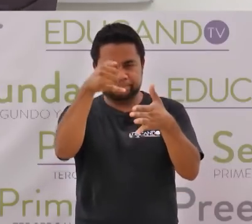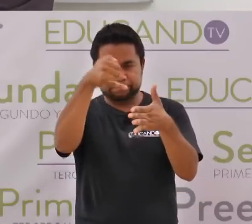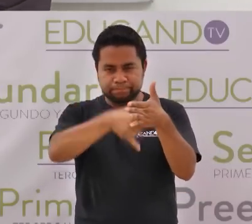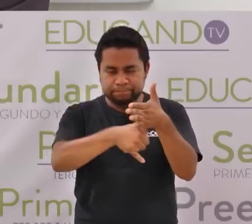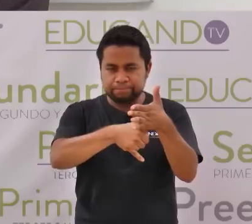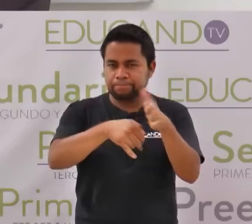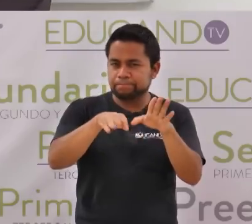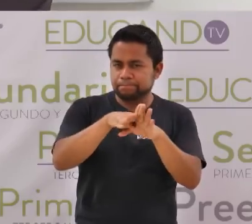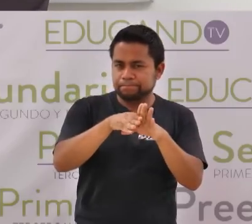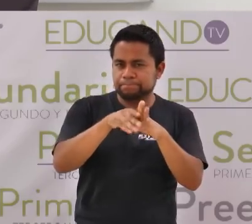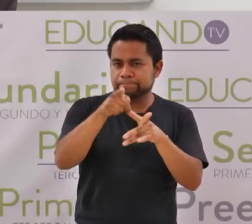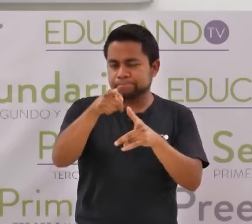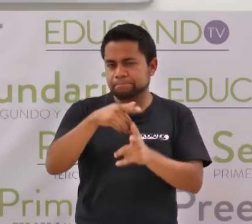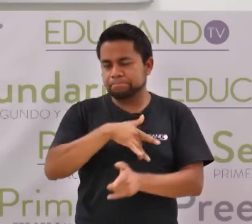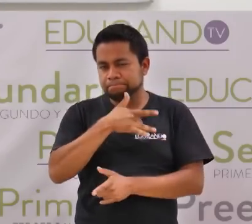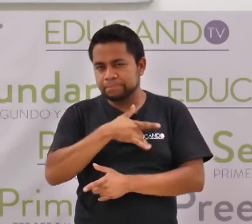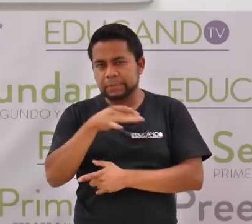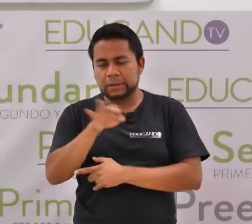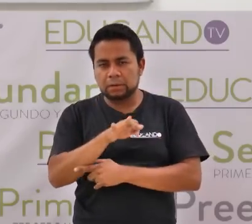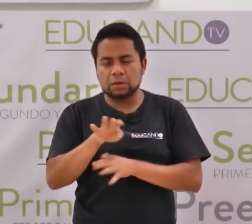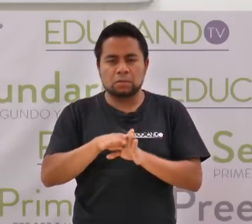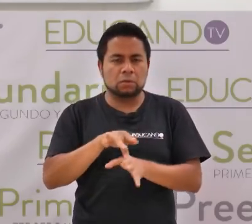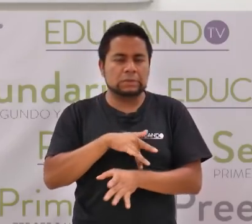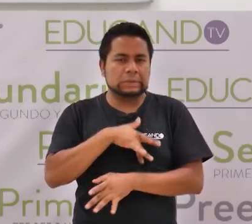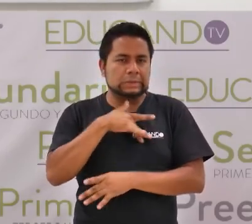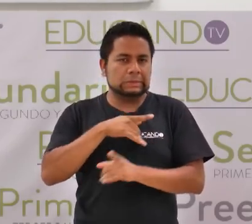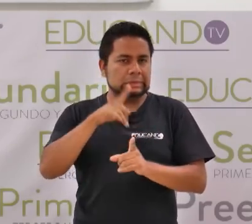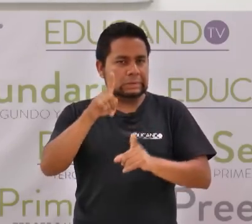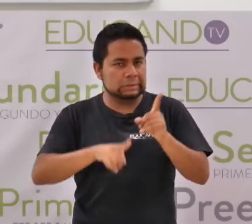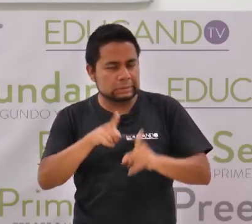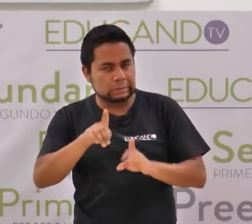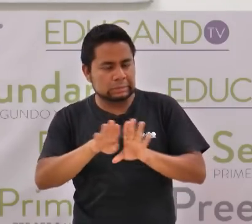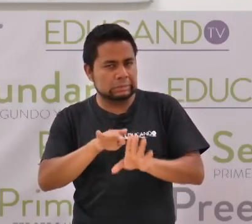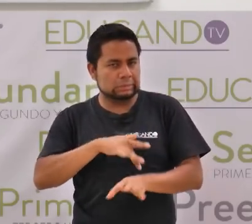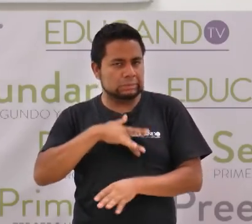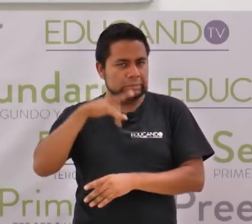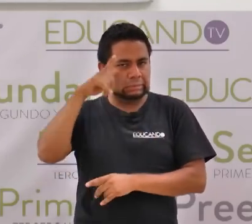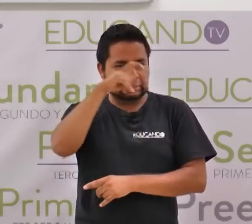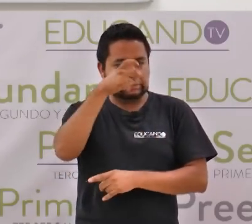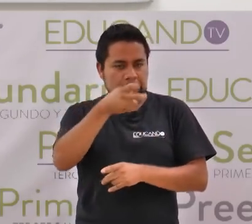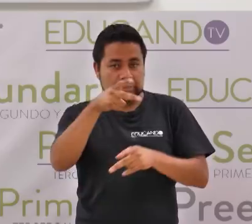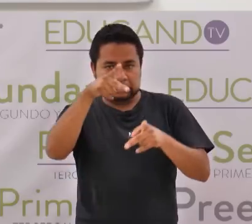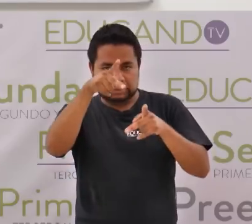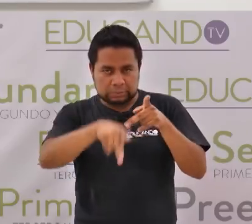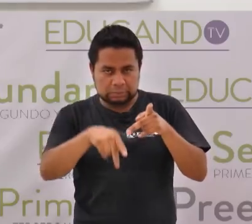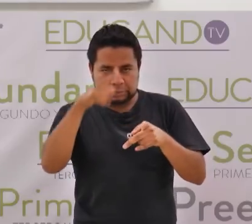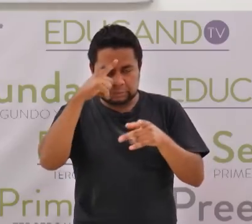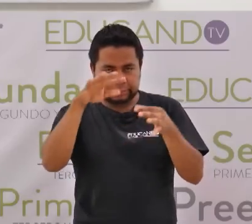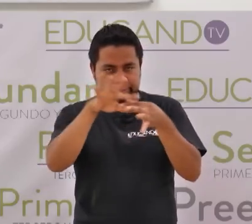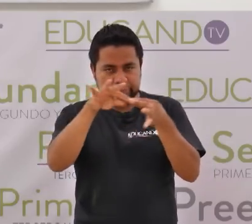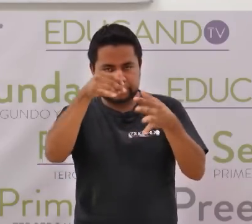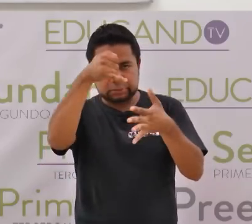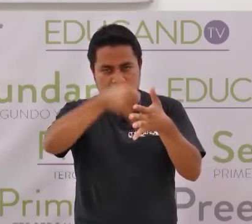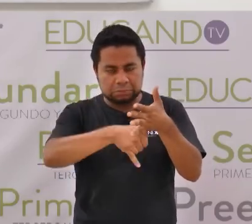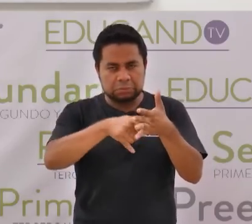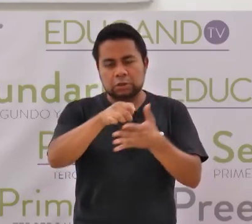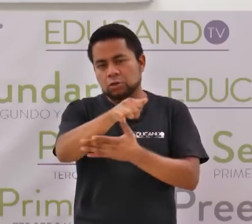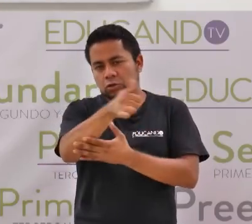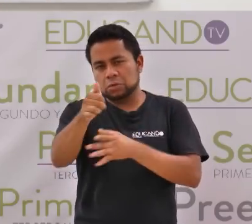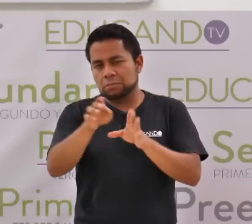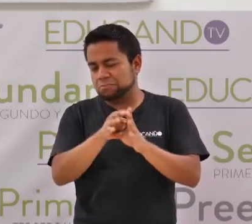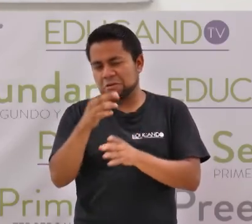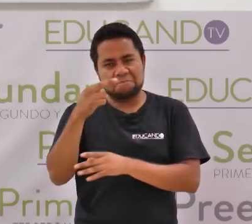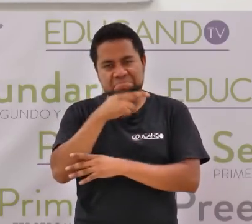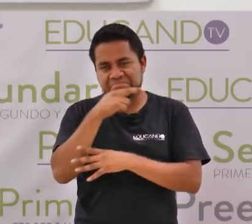en los más que ustedes probablemente tengan un poco más de dificultad, y otros los vamos